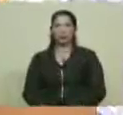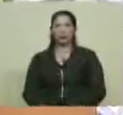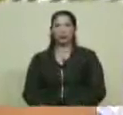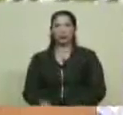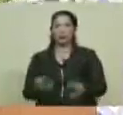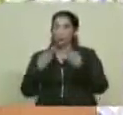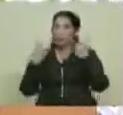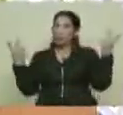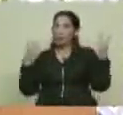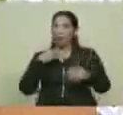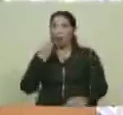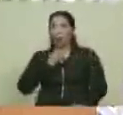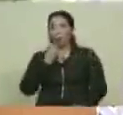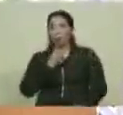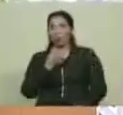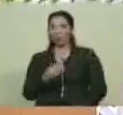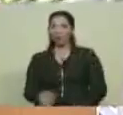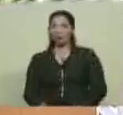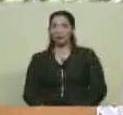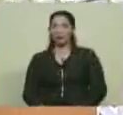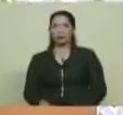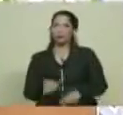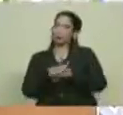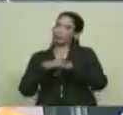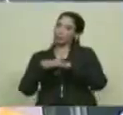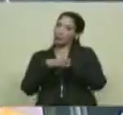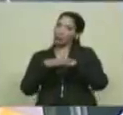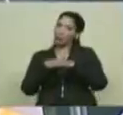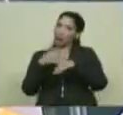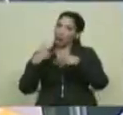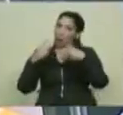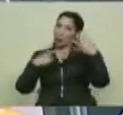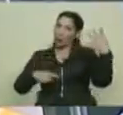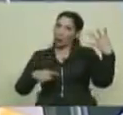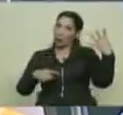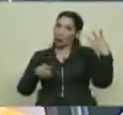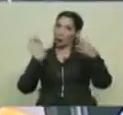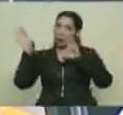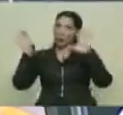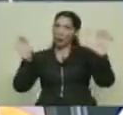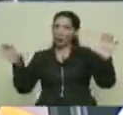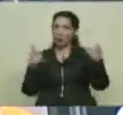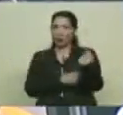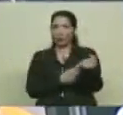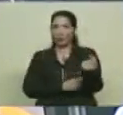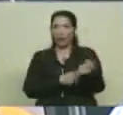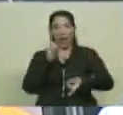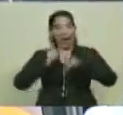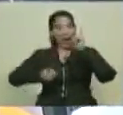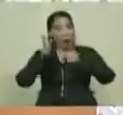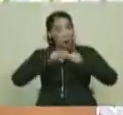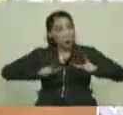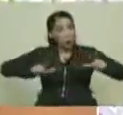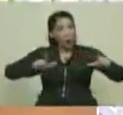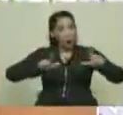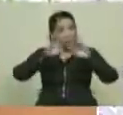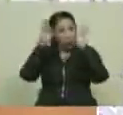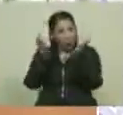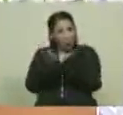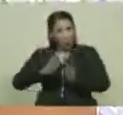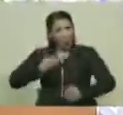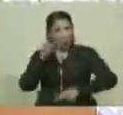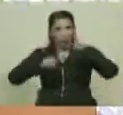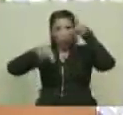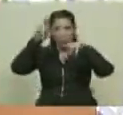jóvenes. Perdónenme los hermanos de otros países. Pero si en algún lugar del mundo pueden construirse